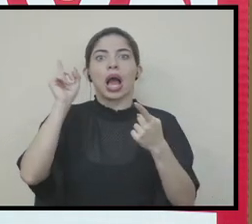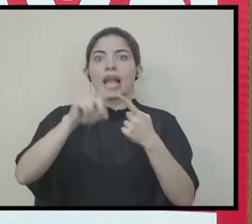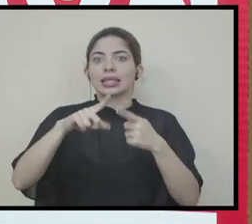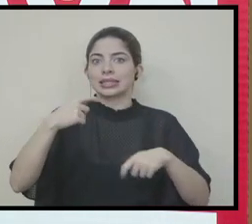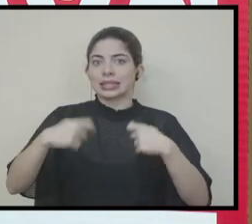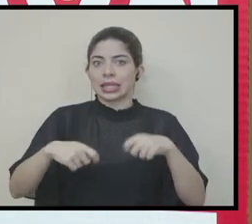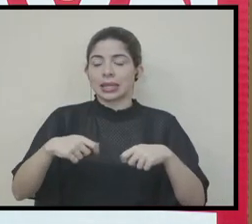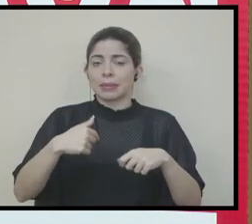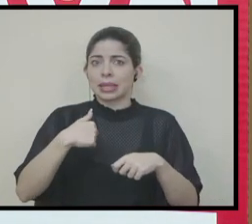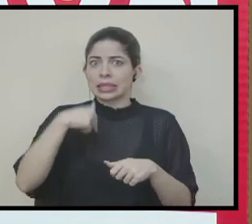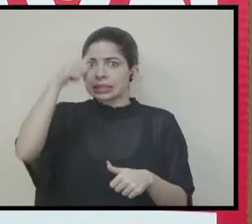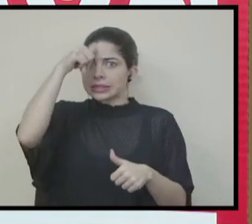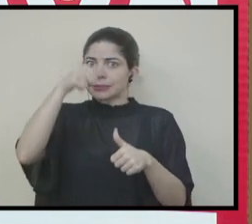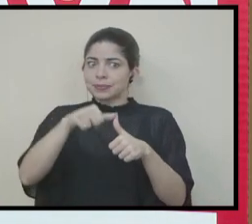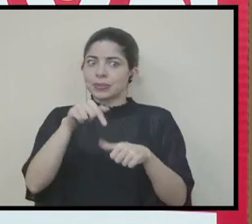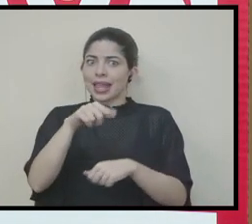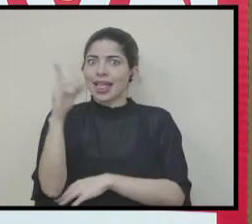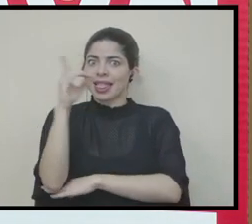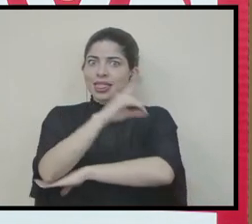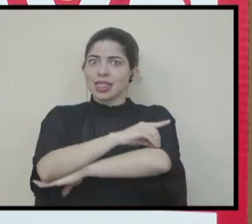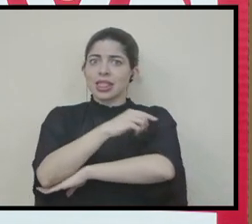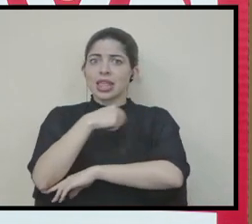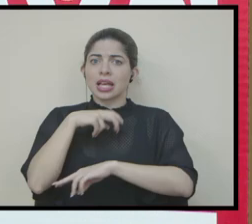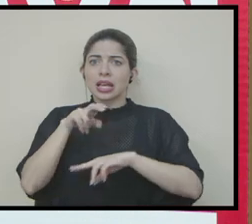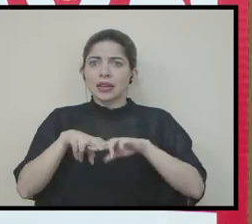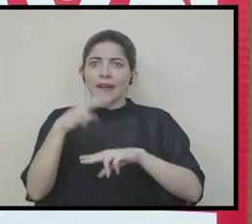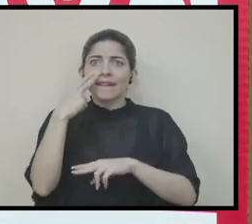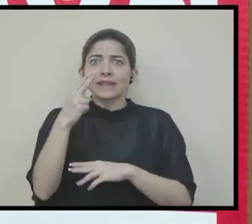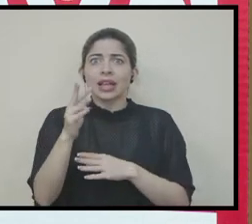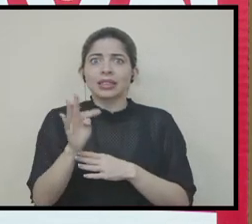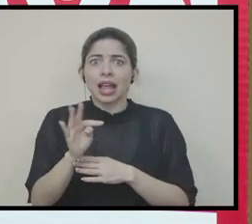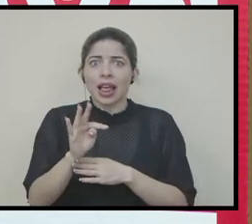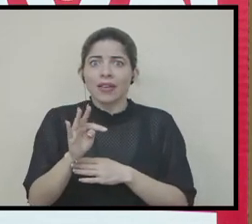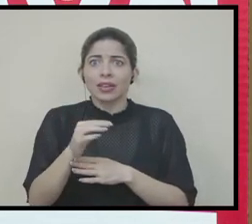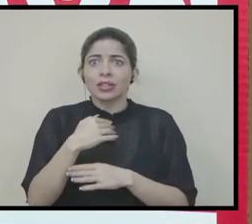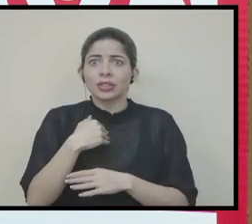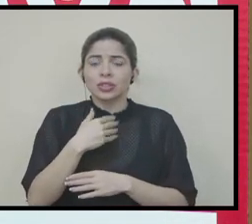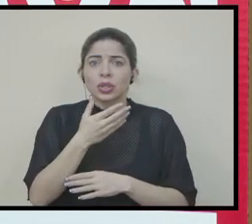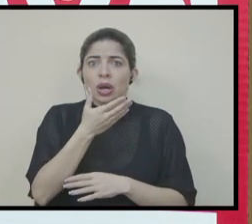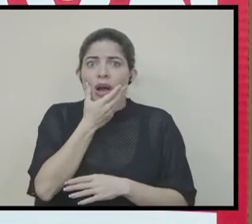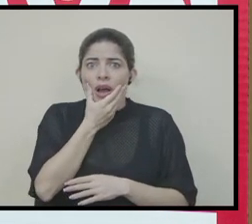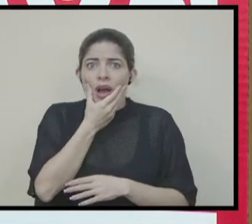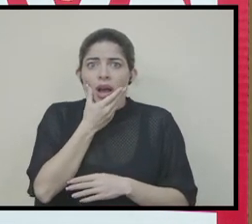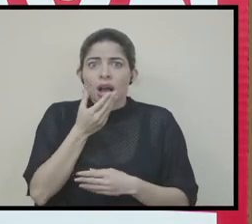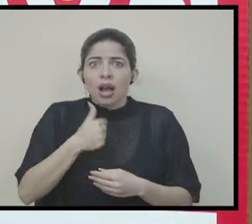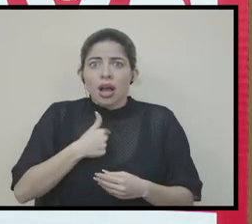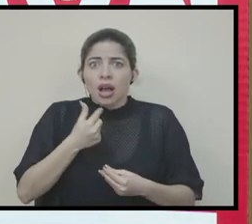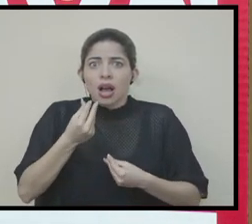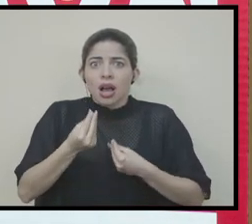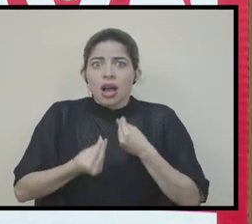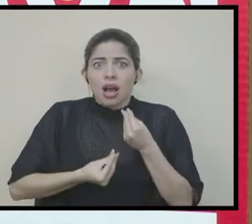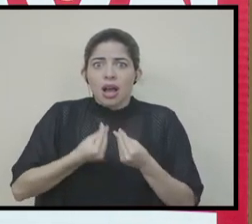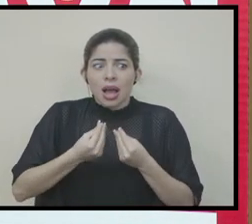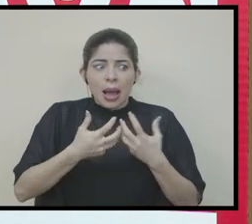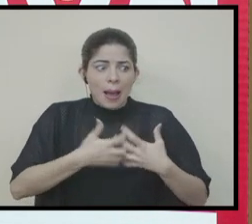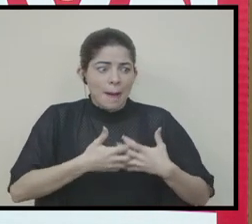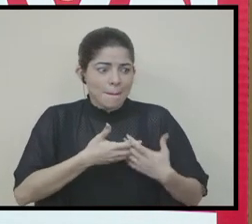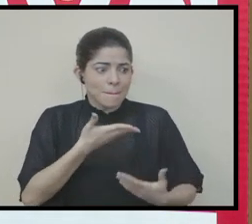bueno, recuerdo que ese día, sentado frente al tele, sosteniéndome la mandíbula, dije, ¿qué voy a hacer para sostener la